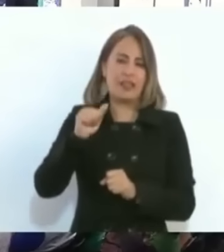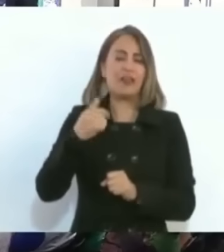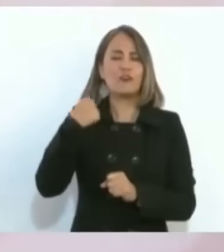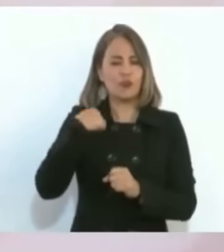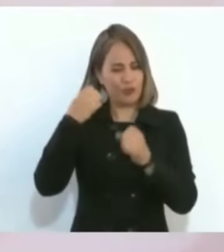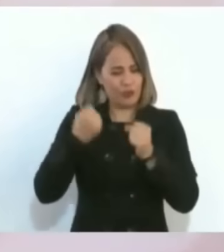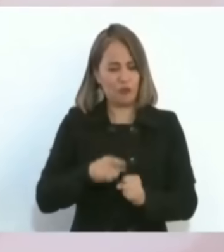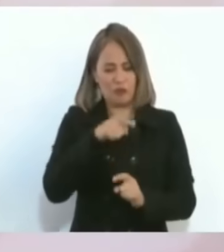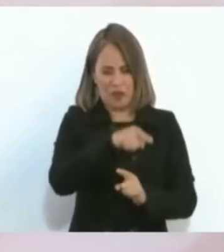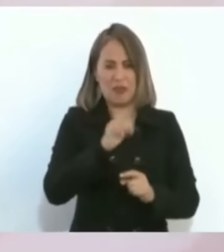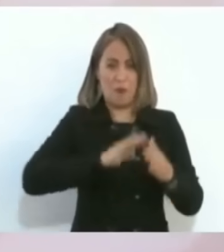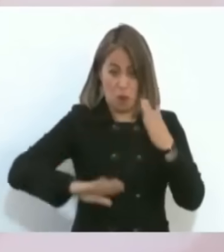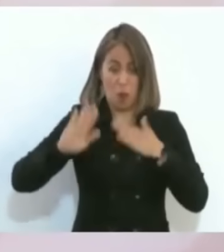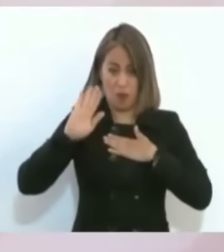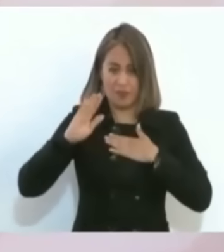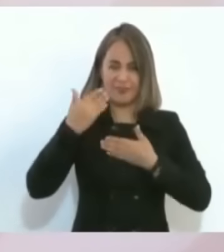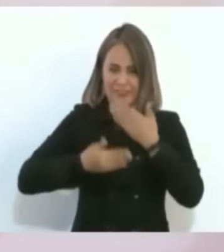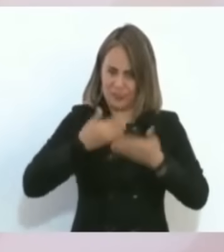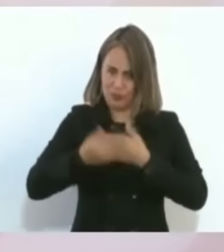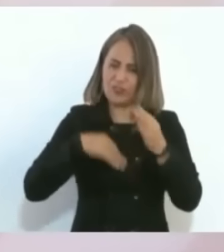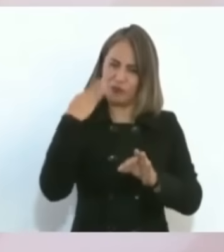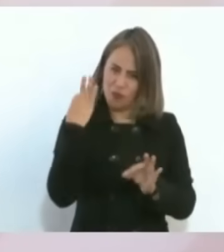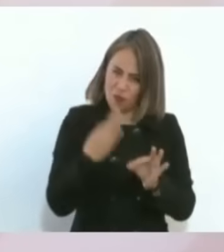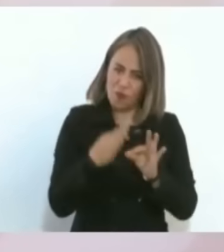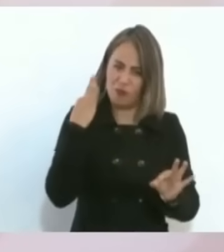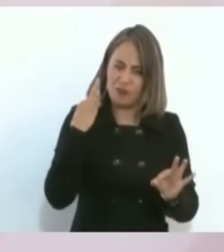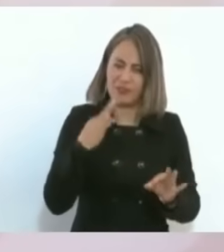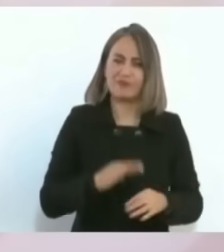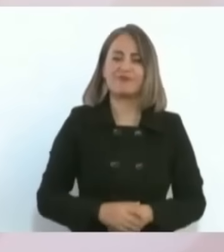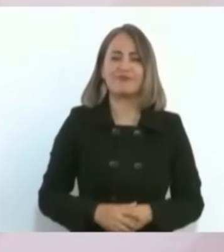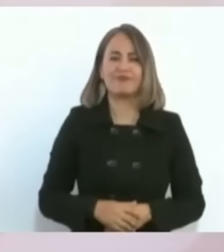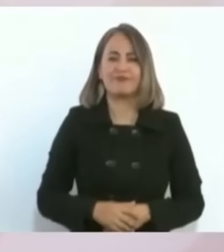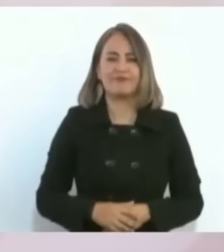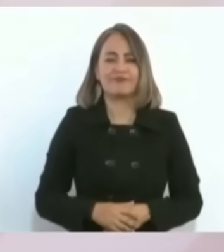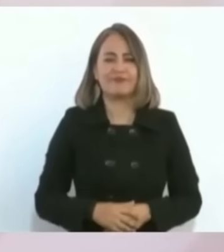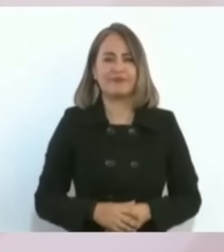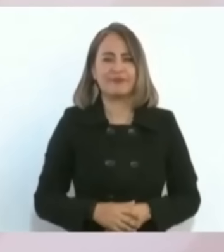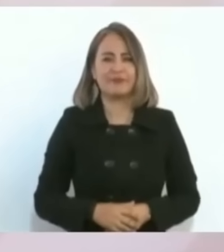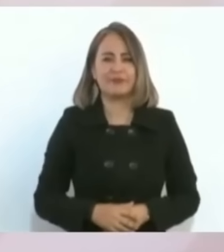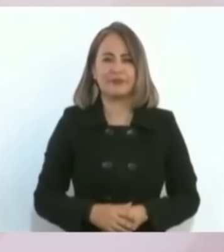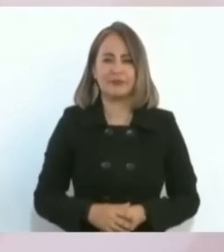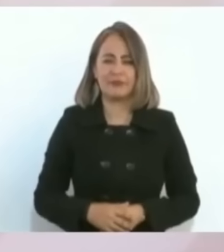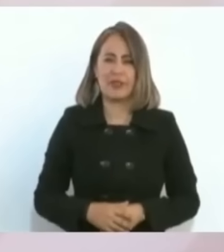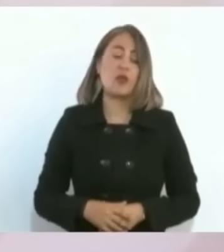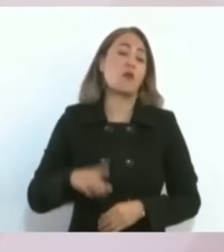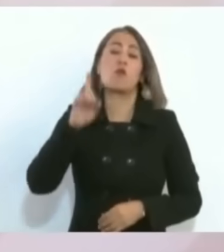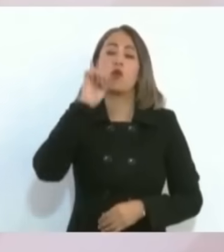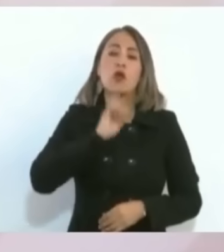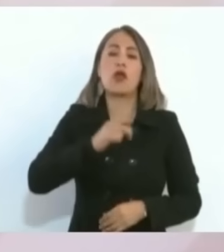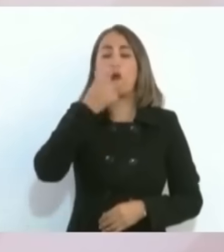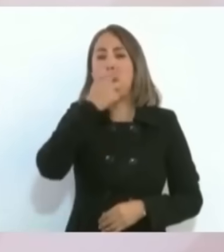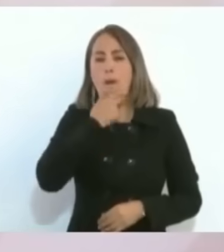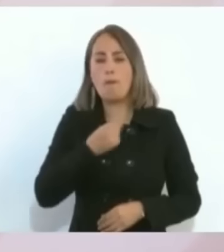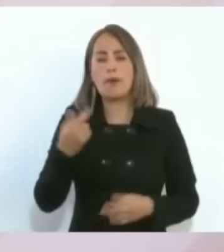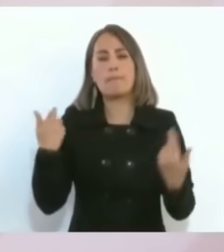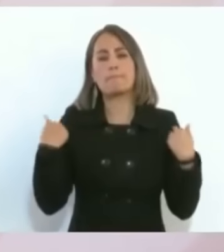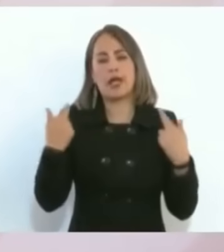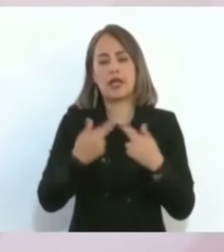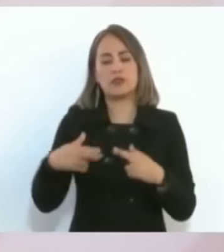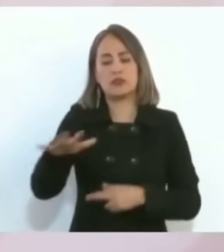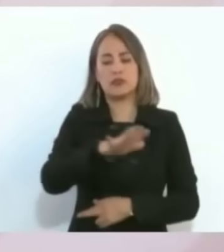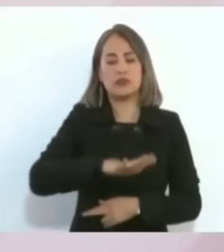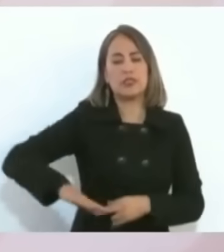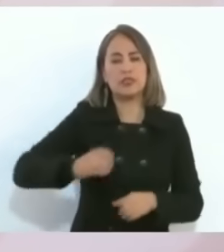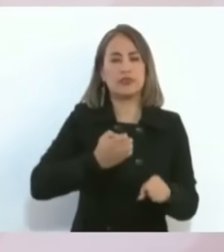a cumplir. Va a cumplir con esa tarea para que maestras, maestros del Estado de México,